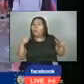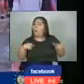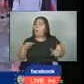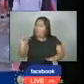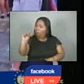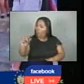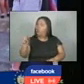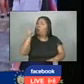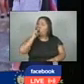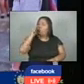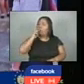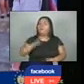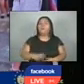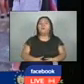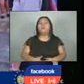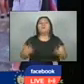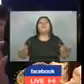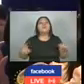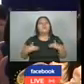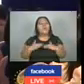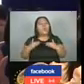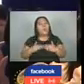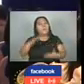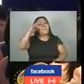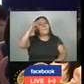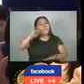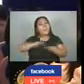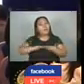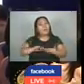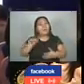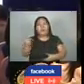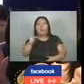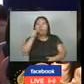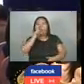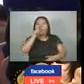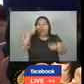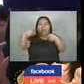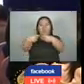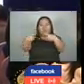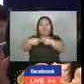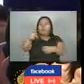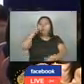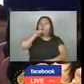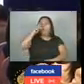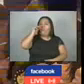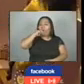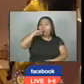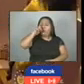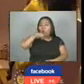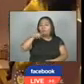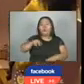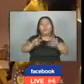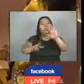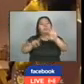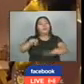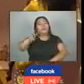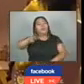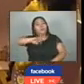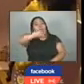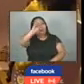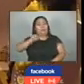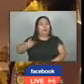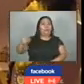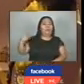medida esta práctica. También hay un descenso en consumo de cigarrillos electrónicos, que pasó de 2.7% en 2015